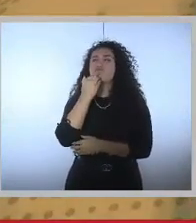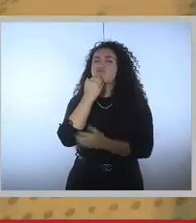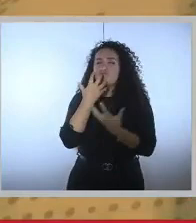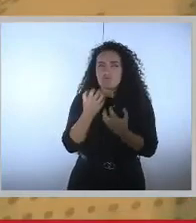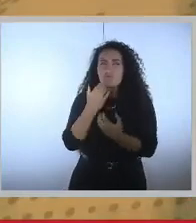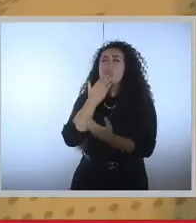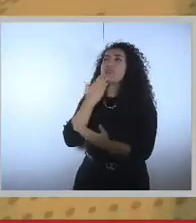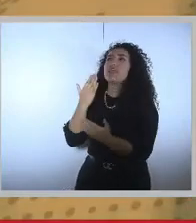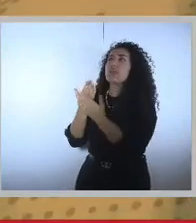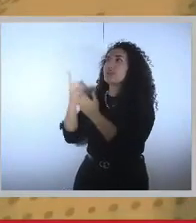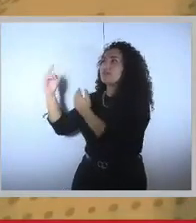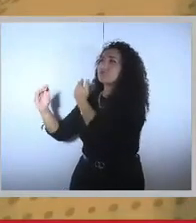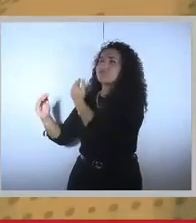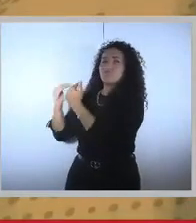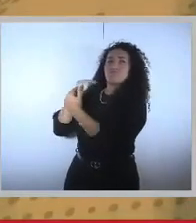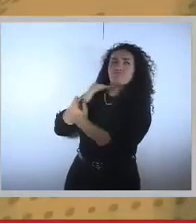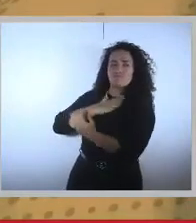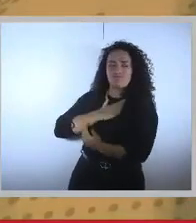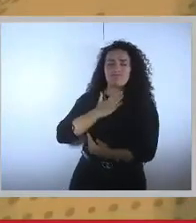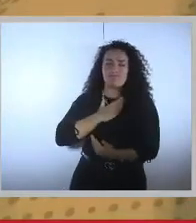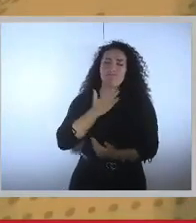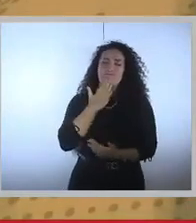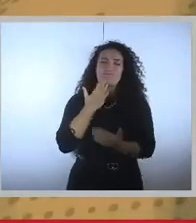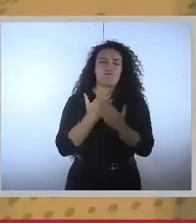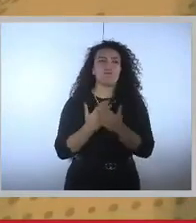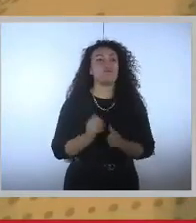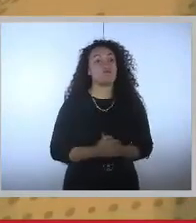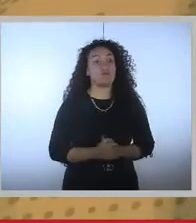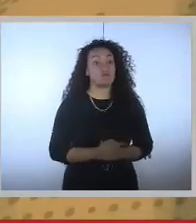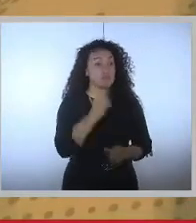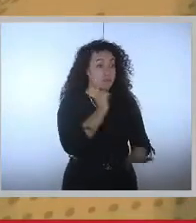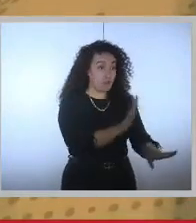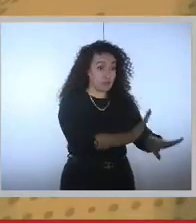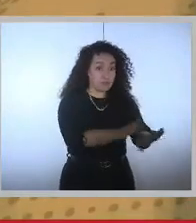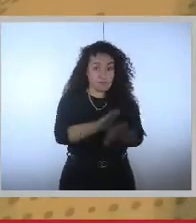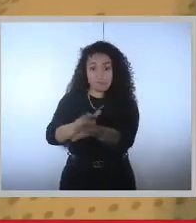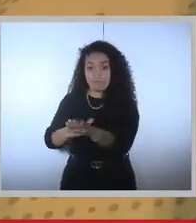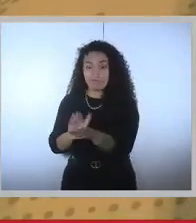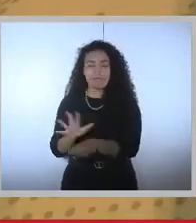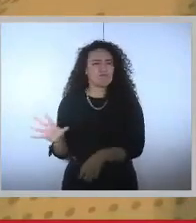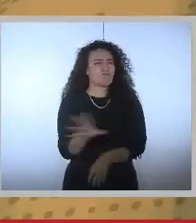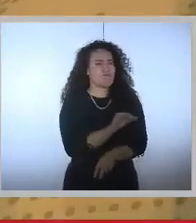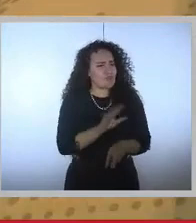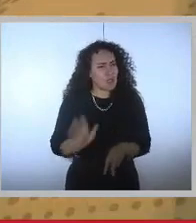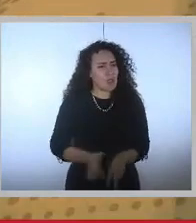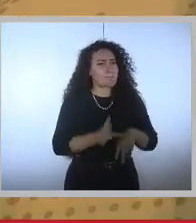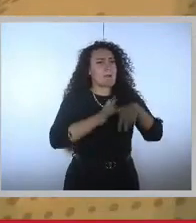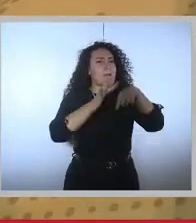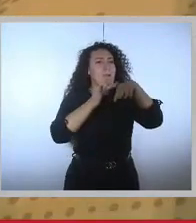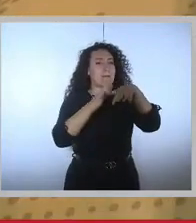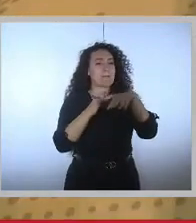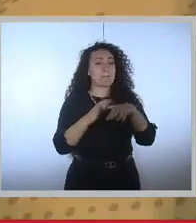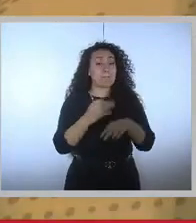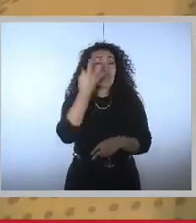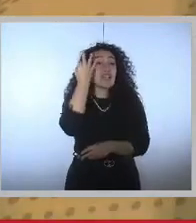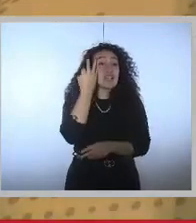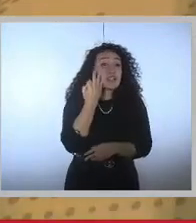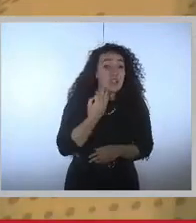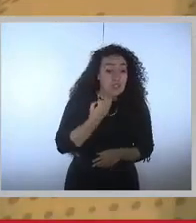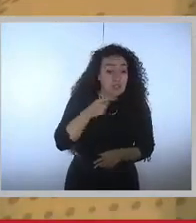la invitación y animar a todas y todos que a lo largo de estos próximos